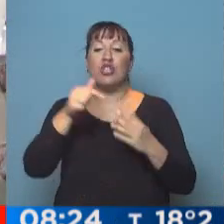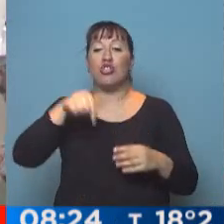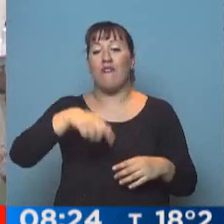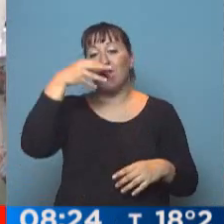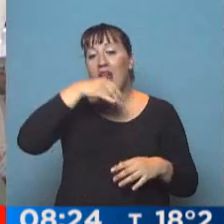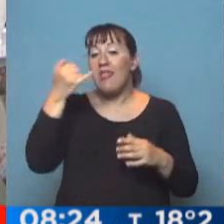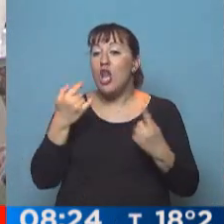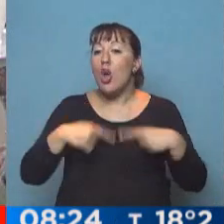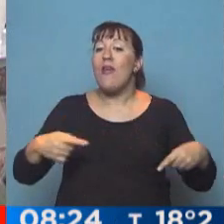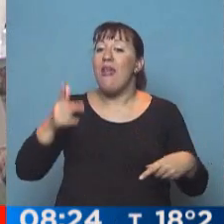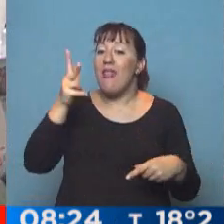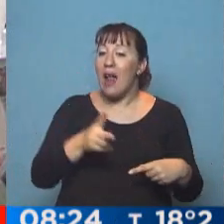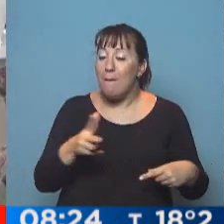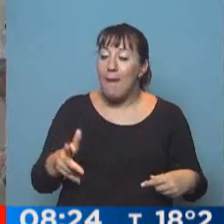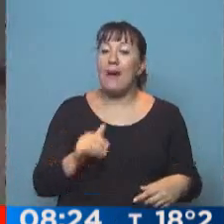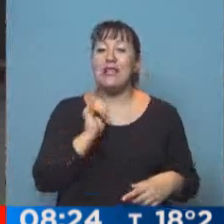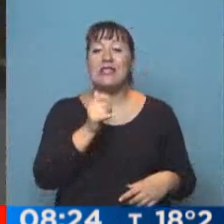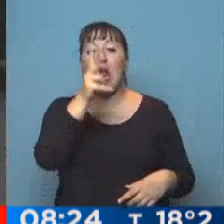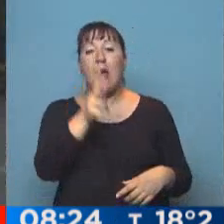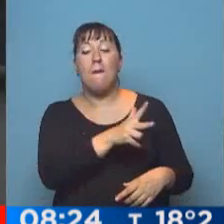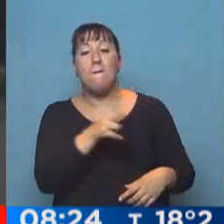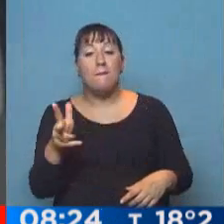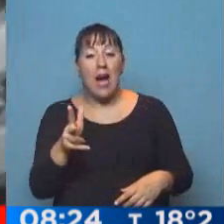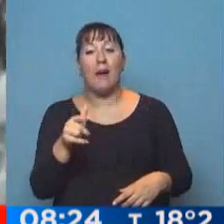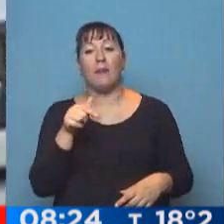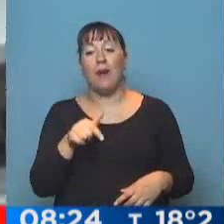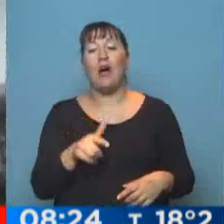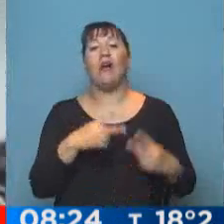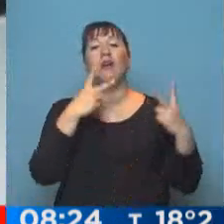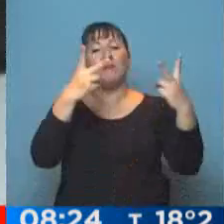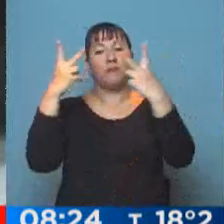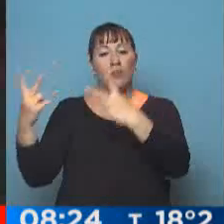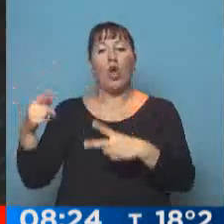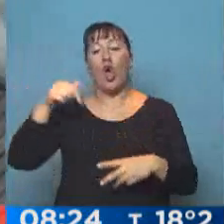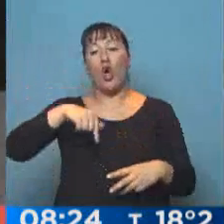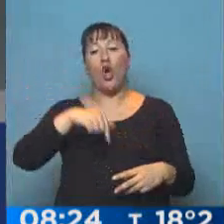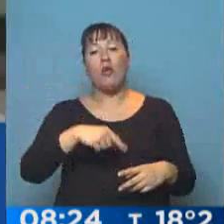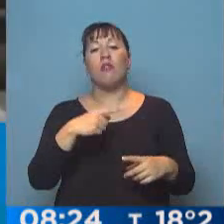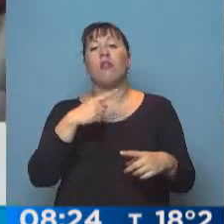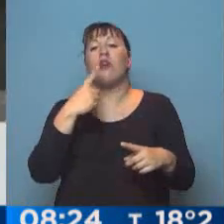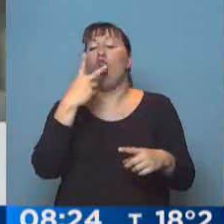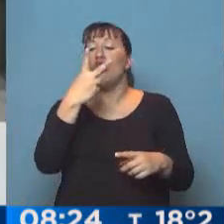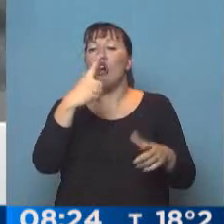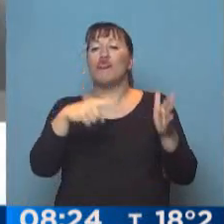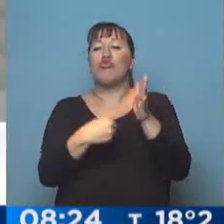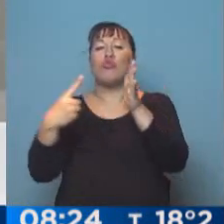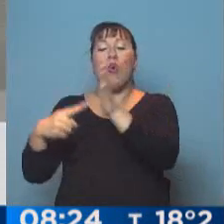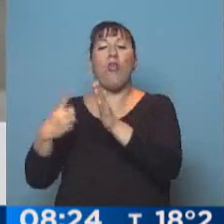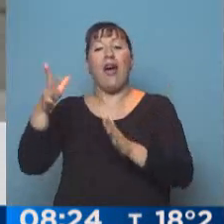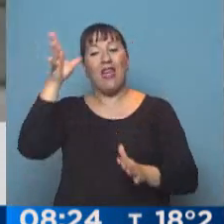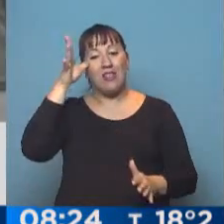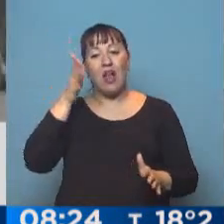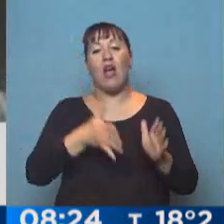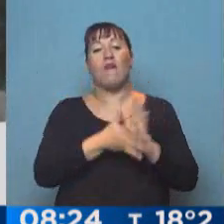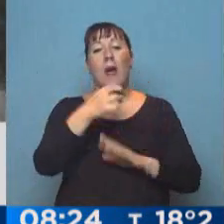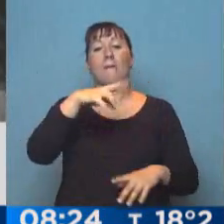y si el papá francisco está de gira el día de hoy por dos ciudades italianas estuvo en